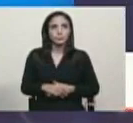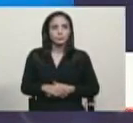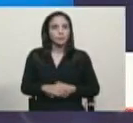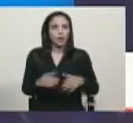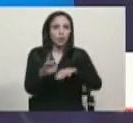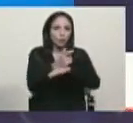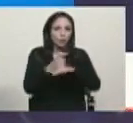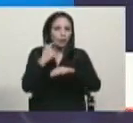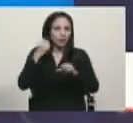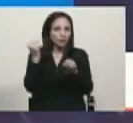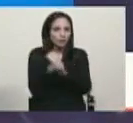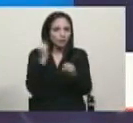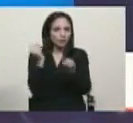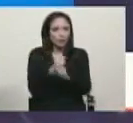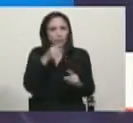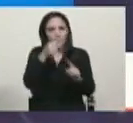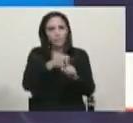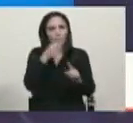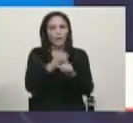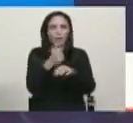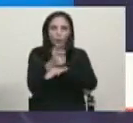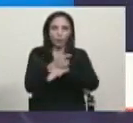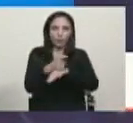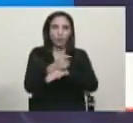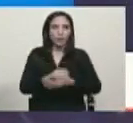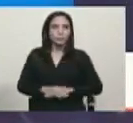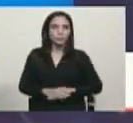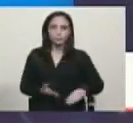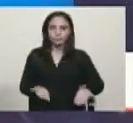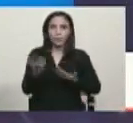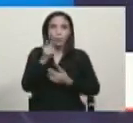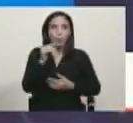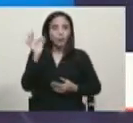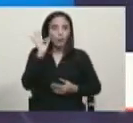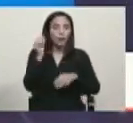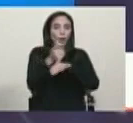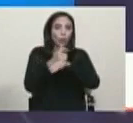Gobernar, gobernar, señor ministro, señora ministra,